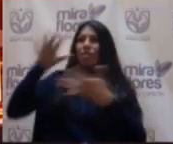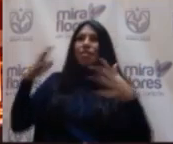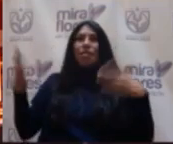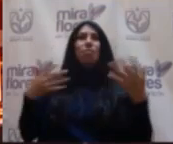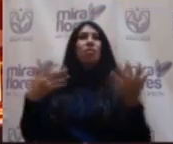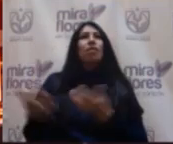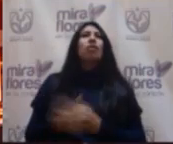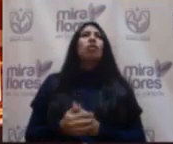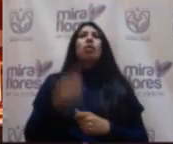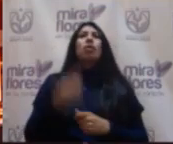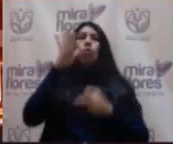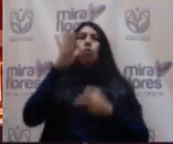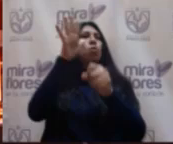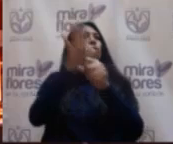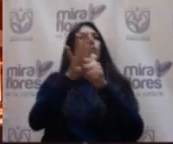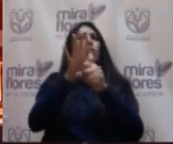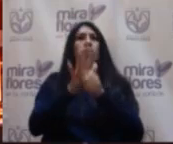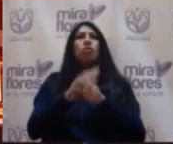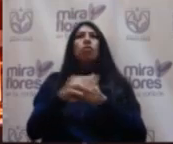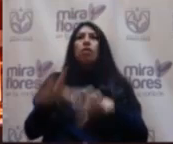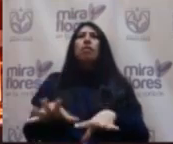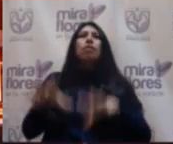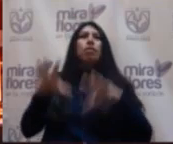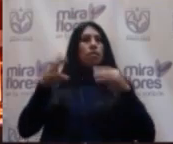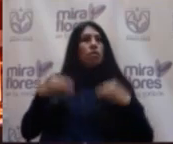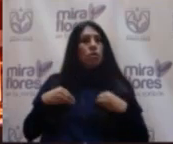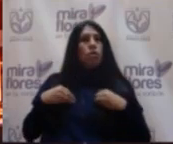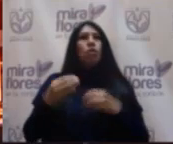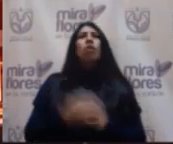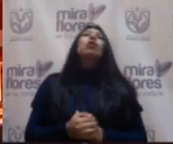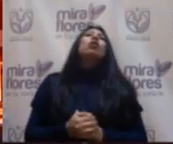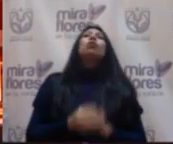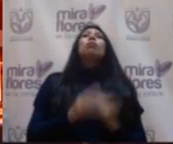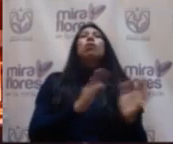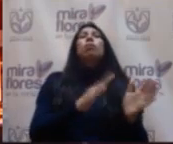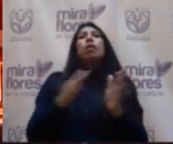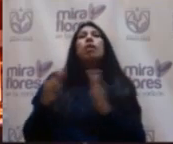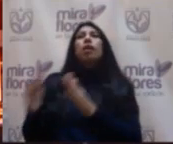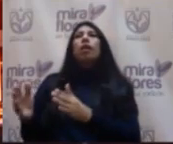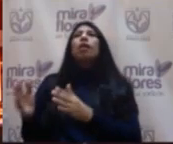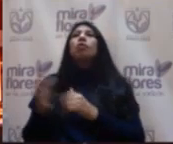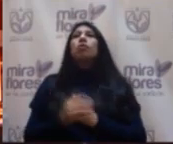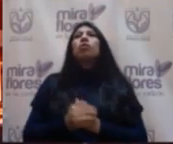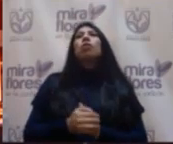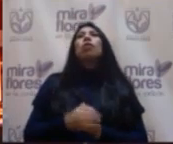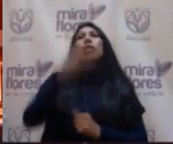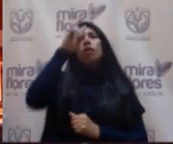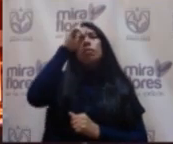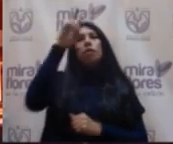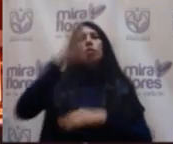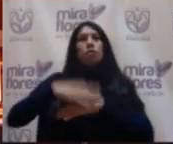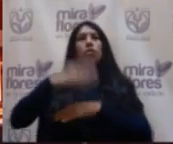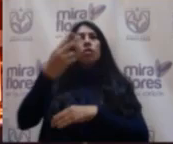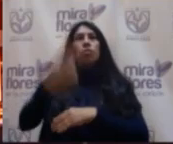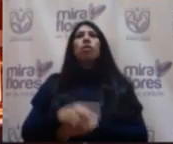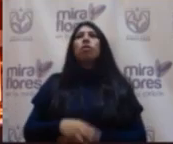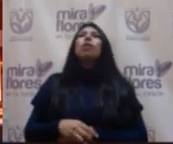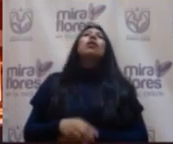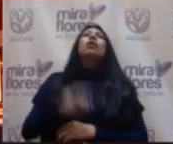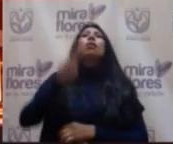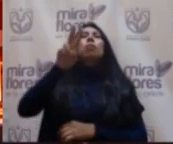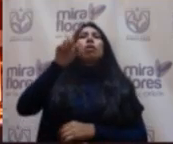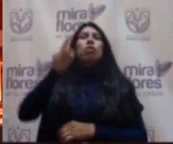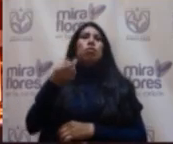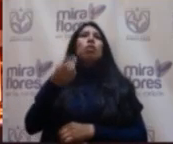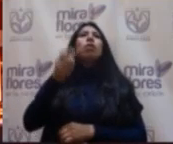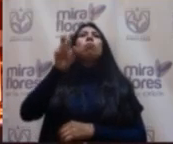compromiso es un compromiso que se asumió preparándose desde COP20 aquí en el Perú para después llegar a COP21 en París,